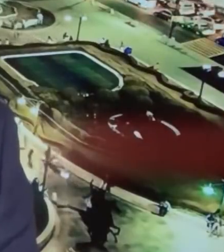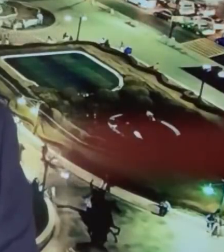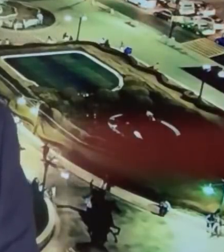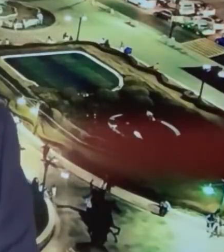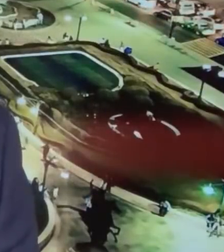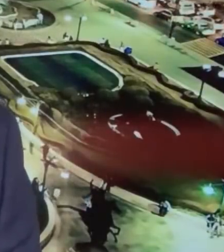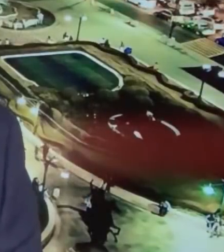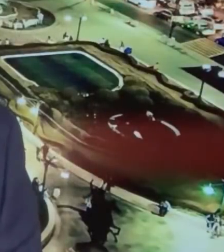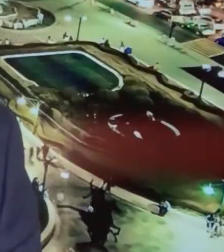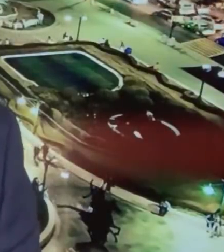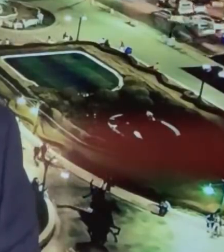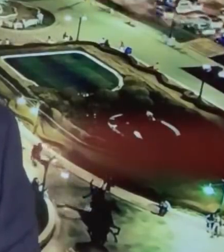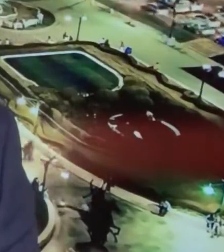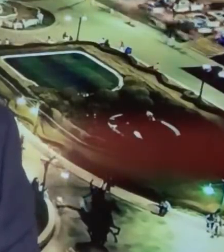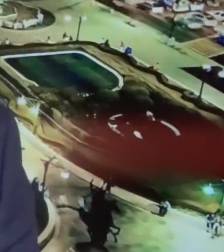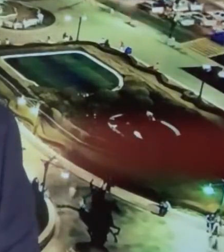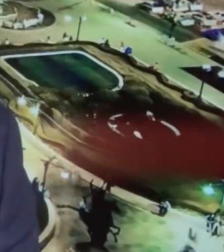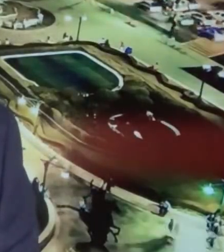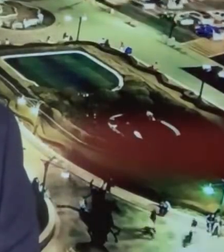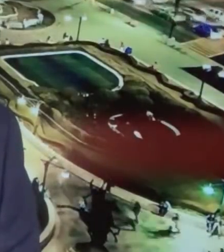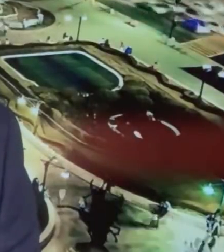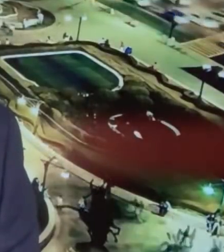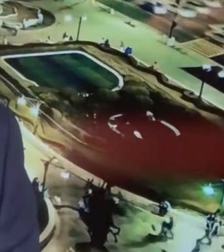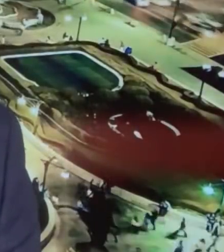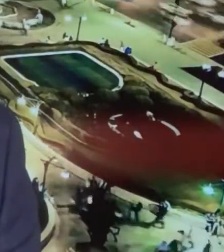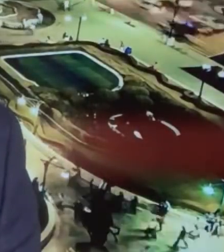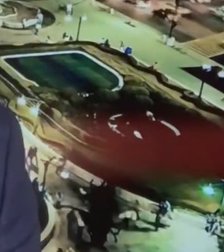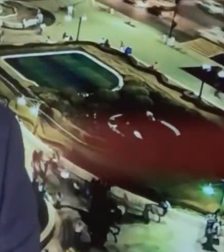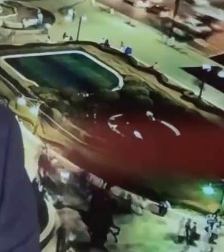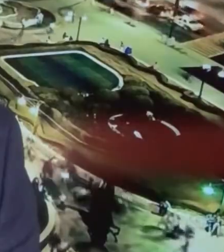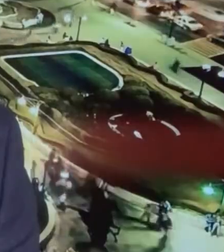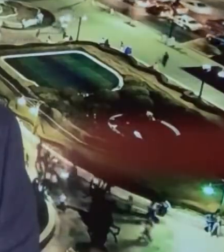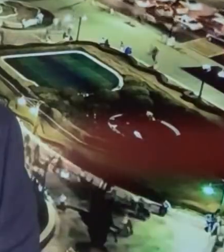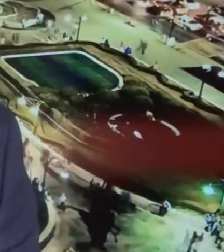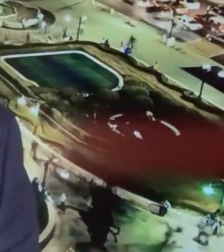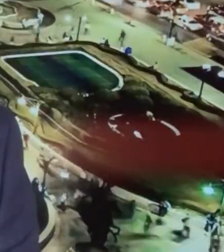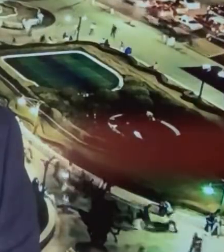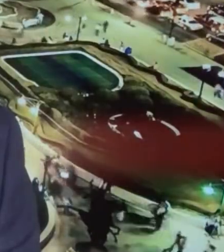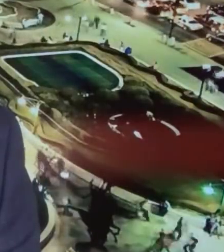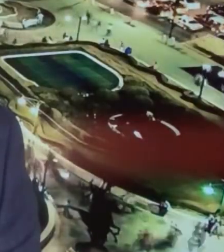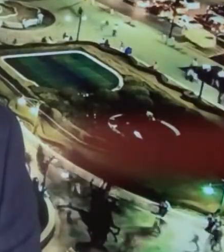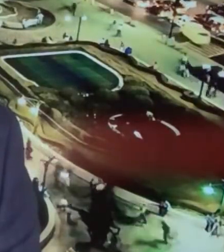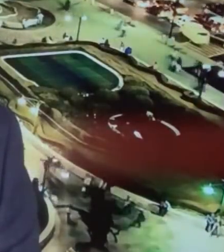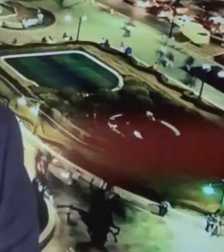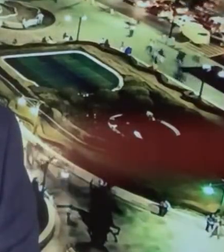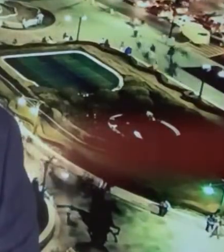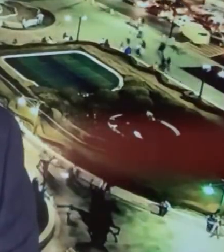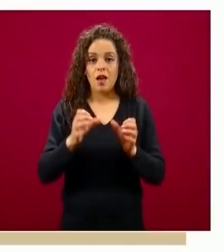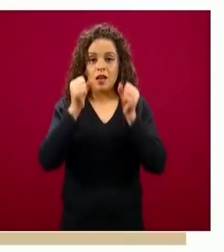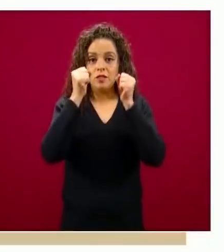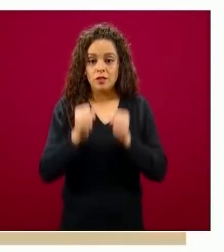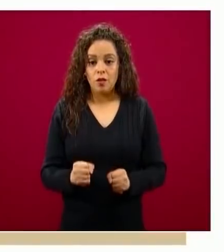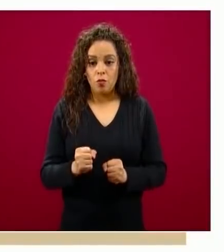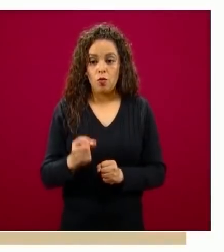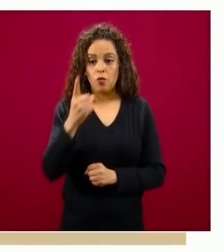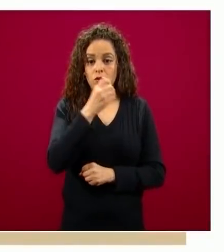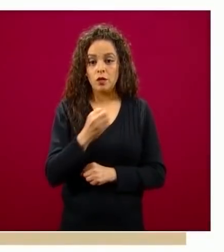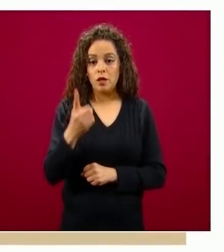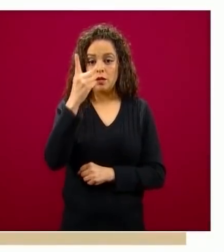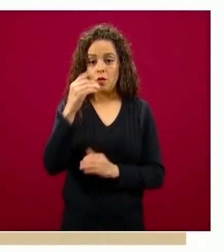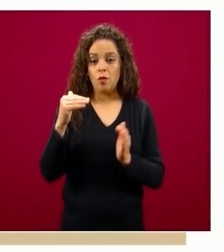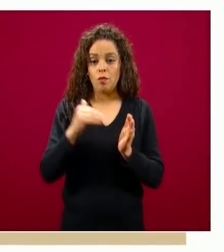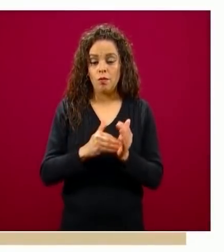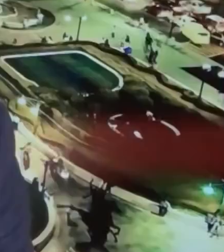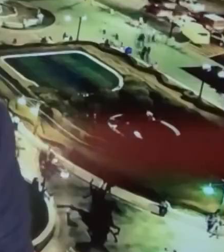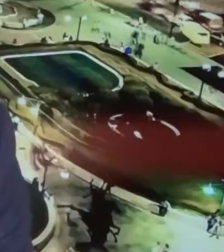Las autoridades sanitarias de México dieron a conocer que el número de contagios en el país sobrepasaron la barrera de los 100,000. Esto se da